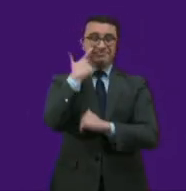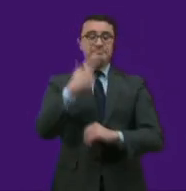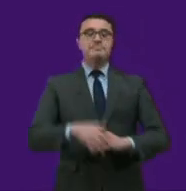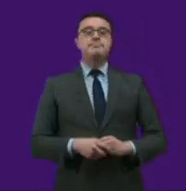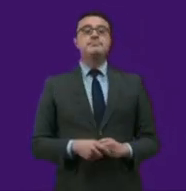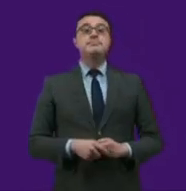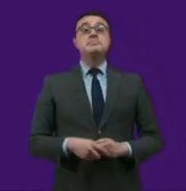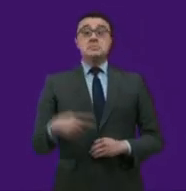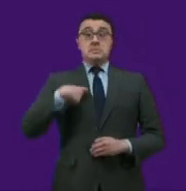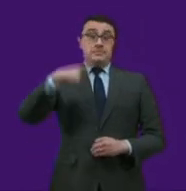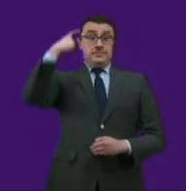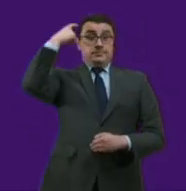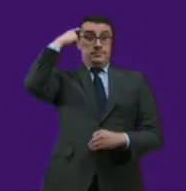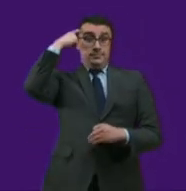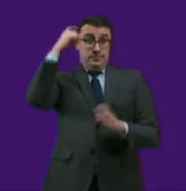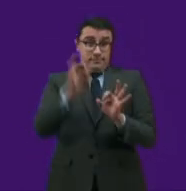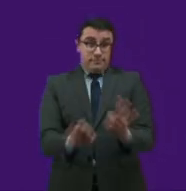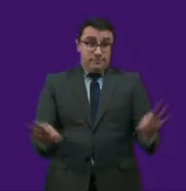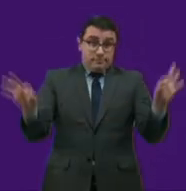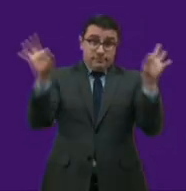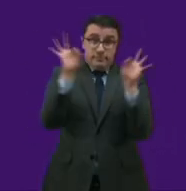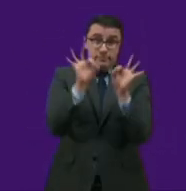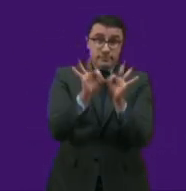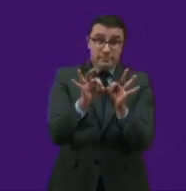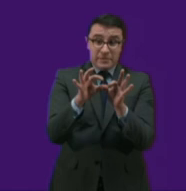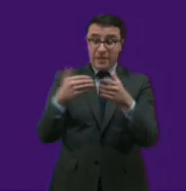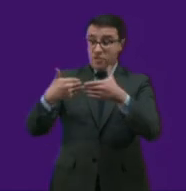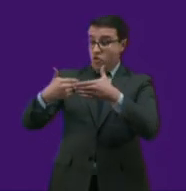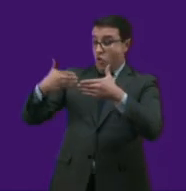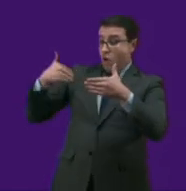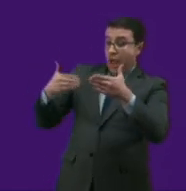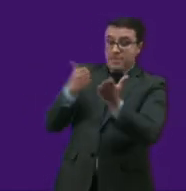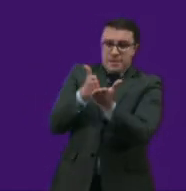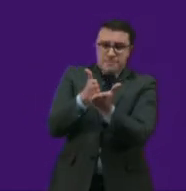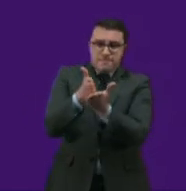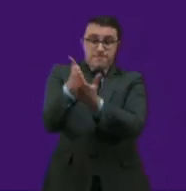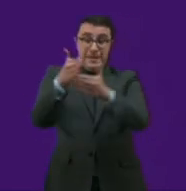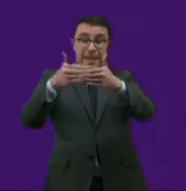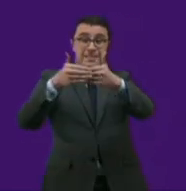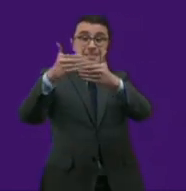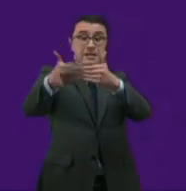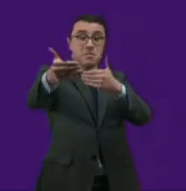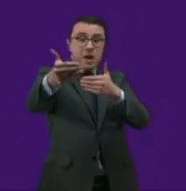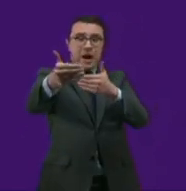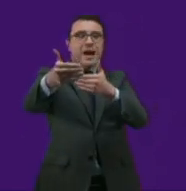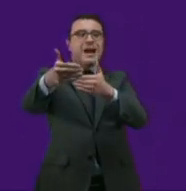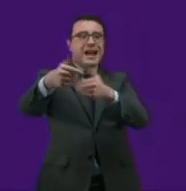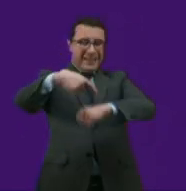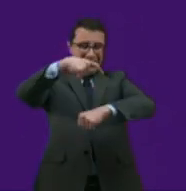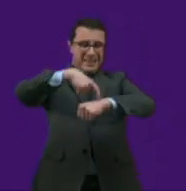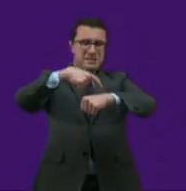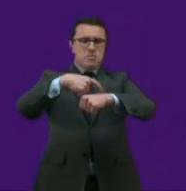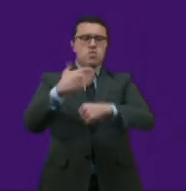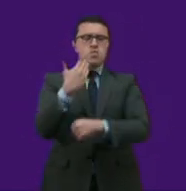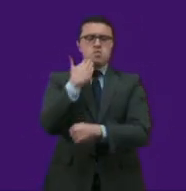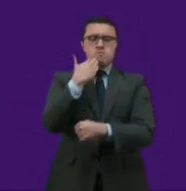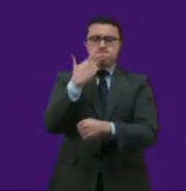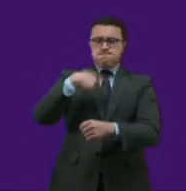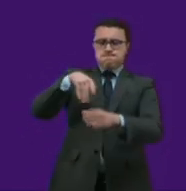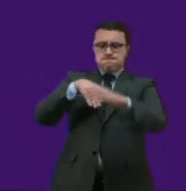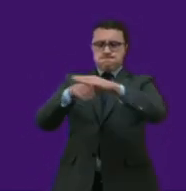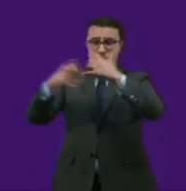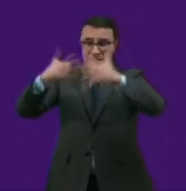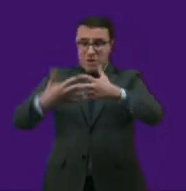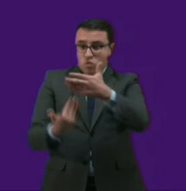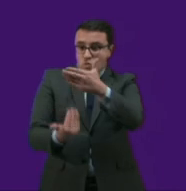demasiado importante que en el antes, en el durante y en el después, eso digamos que no importa el momento de la compañía, uno tiene que ser